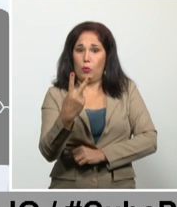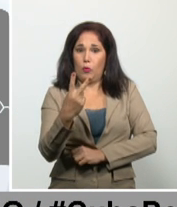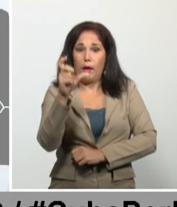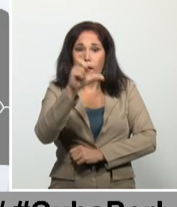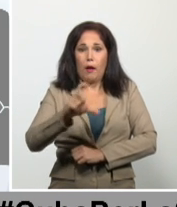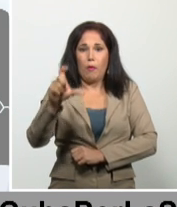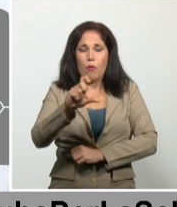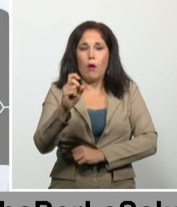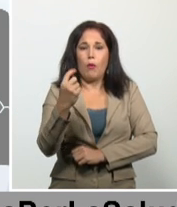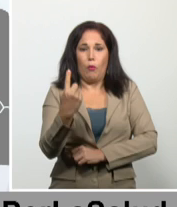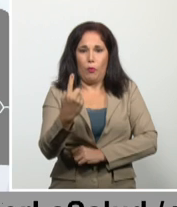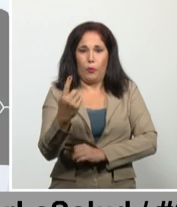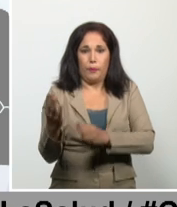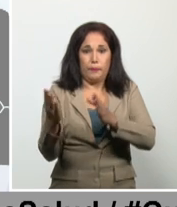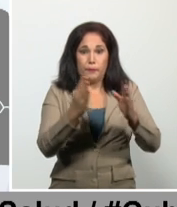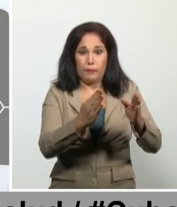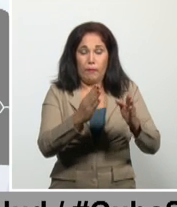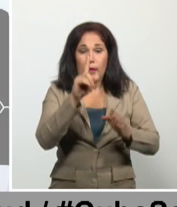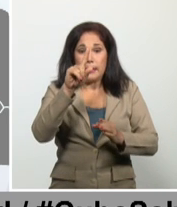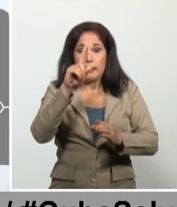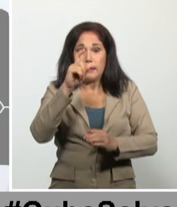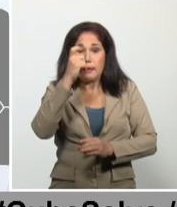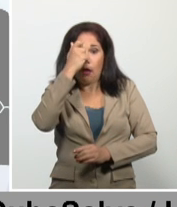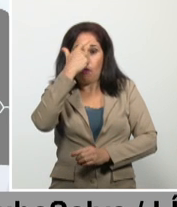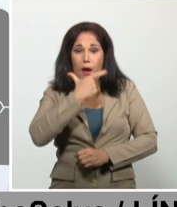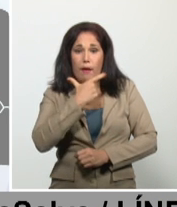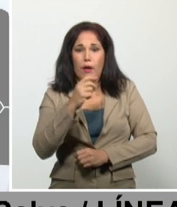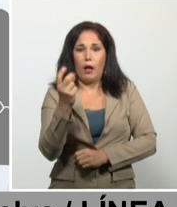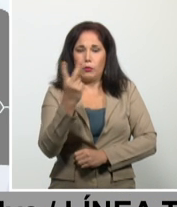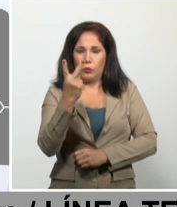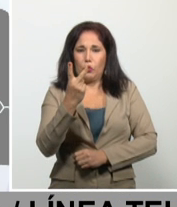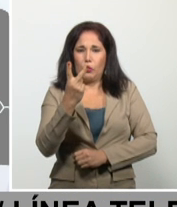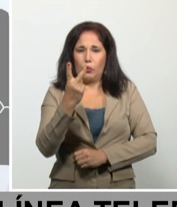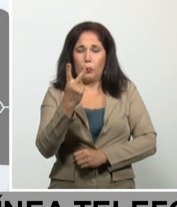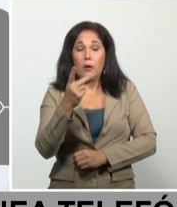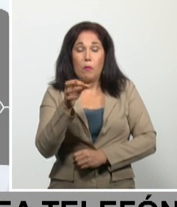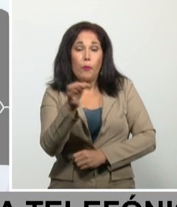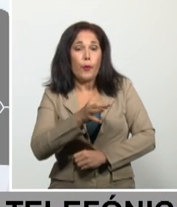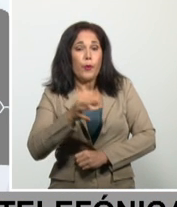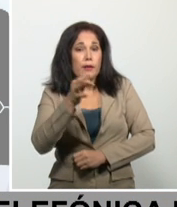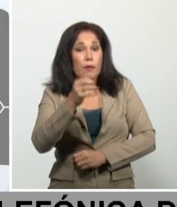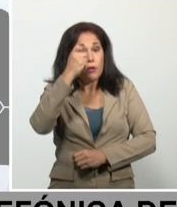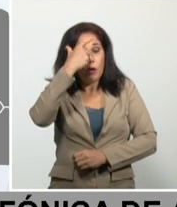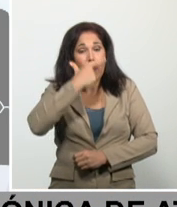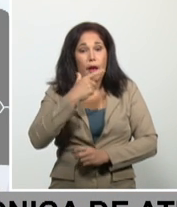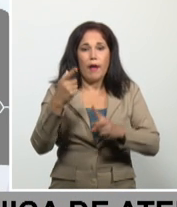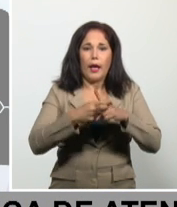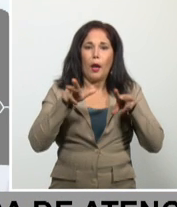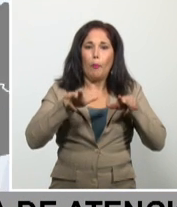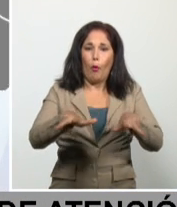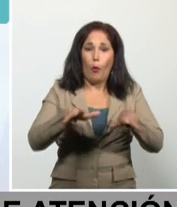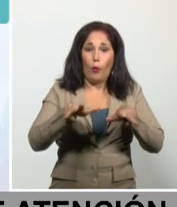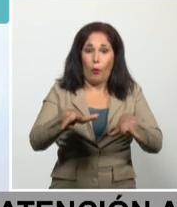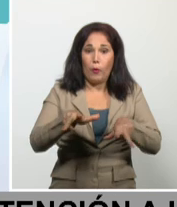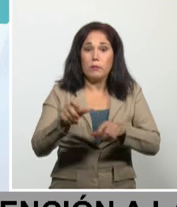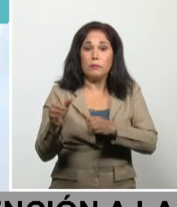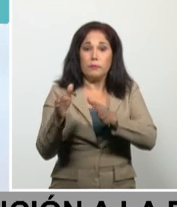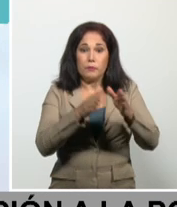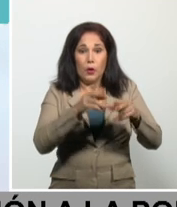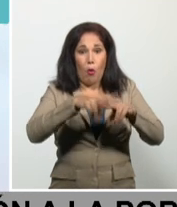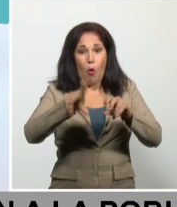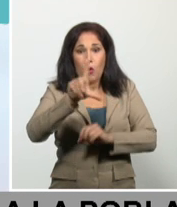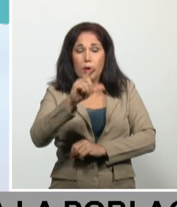Cabaiguán 1. Ciego de Ávila 2 de los municipios Ciego de Ávila y Morón. Holguín